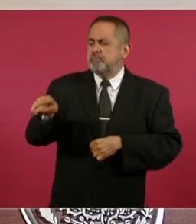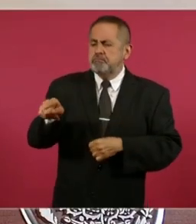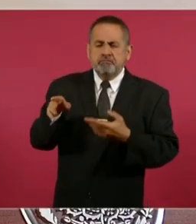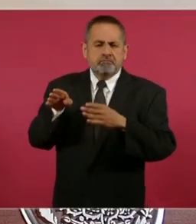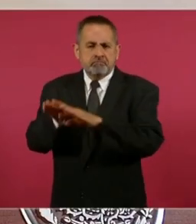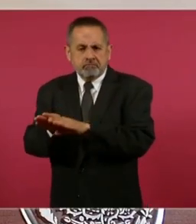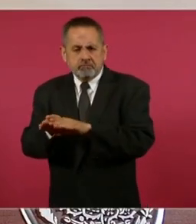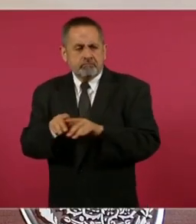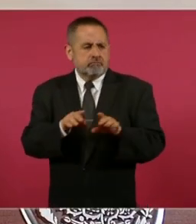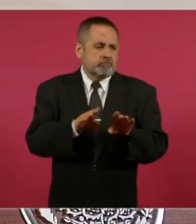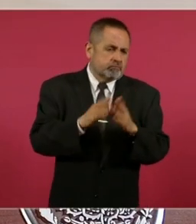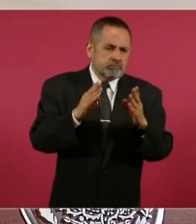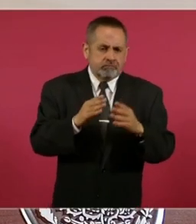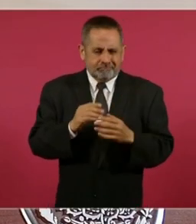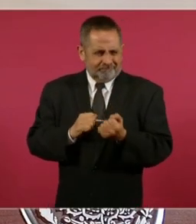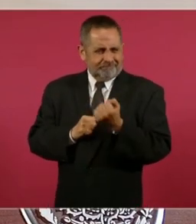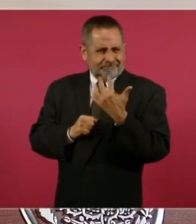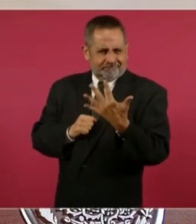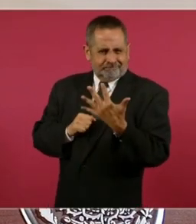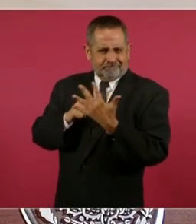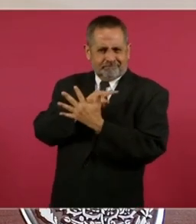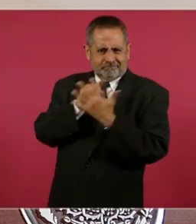veto los